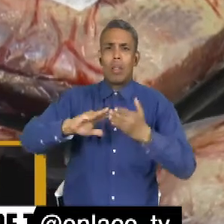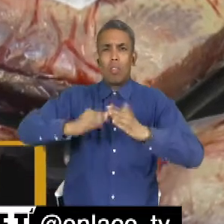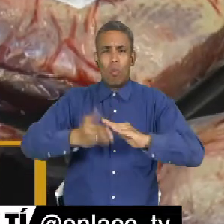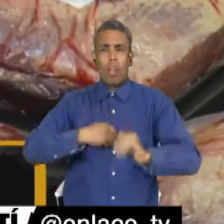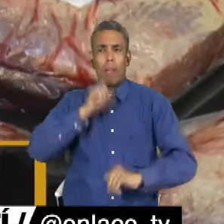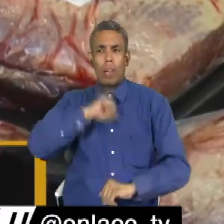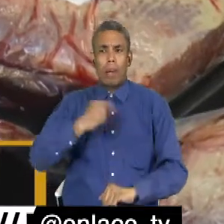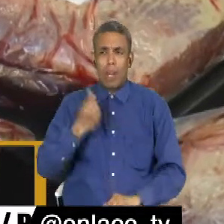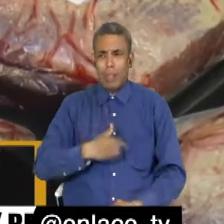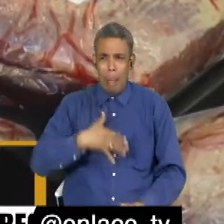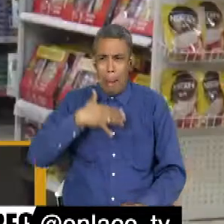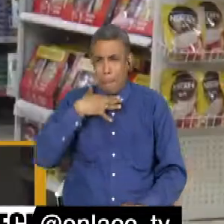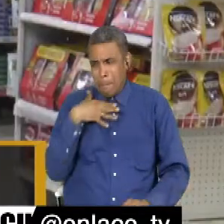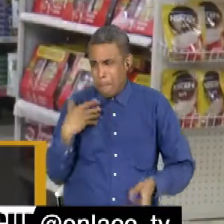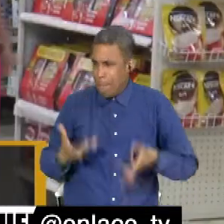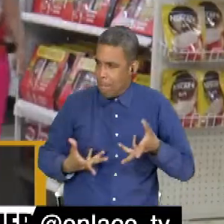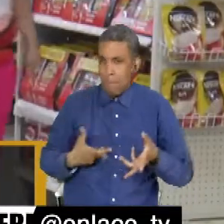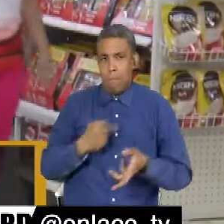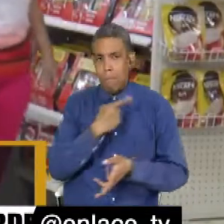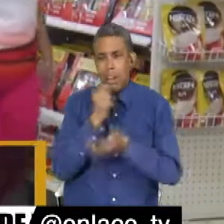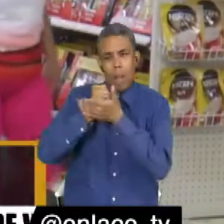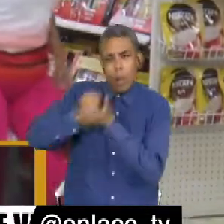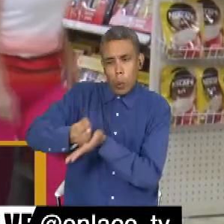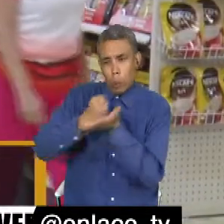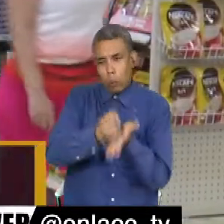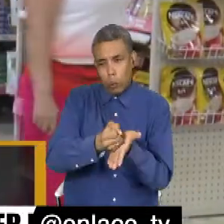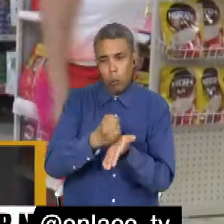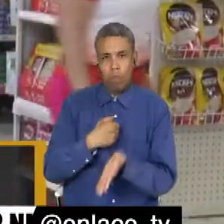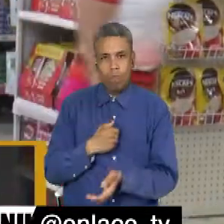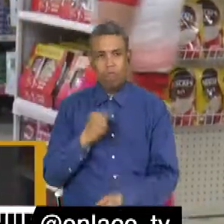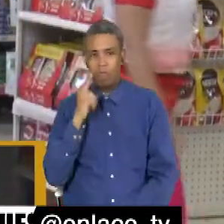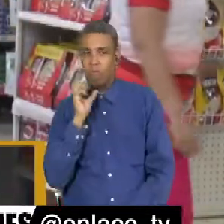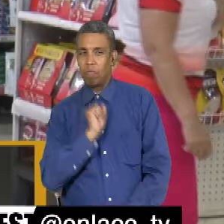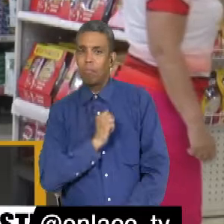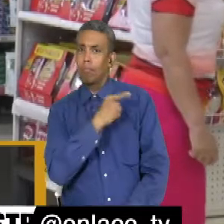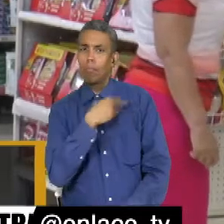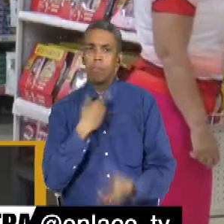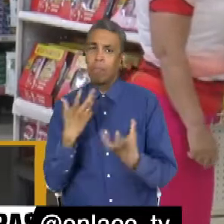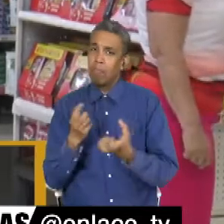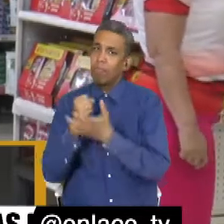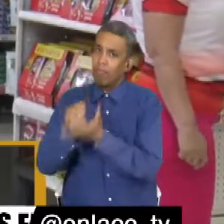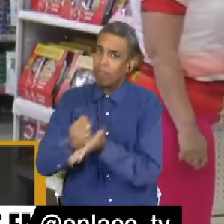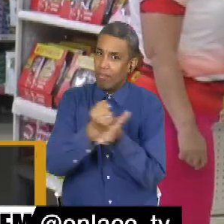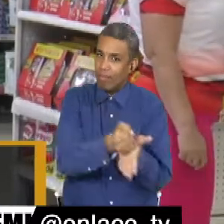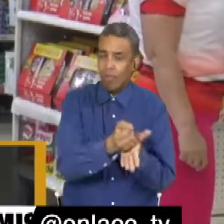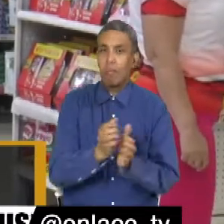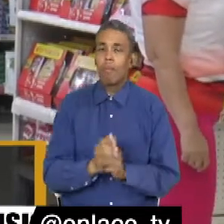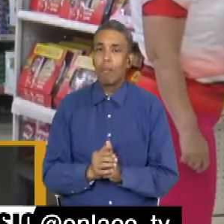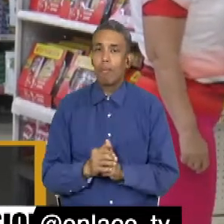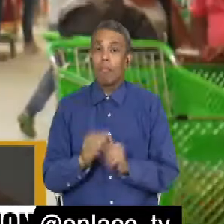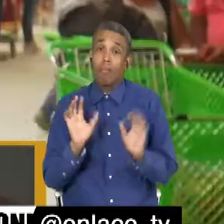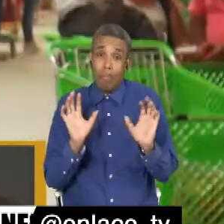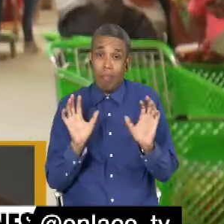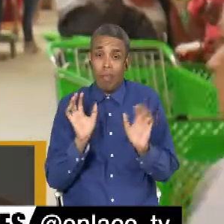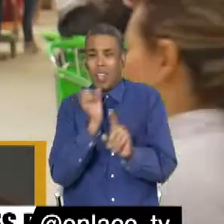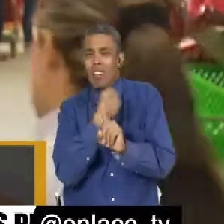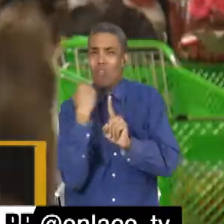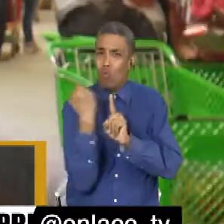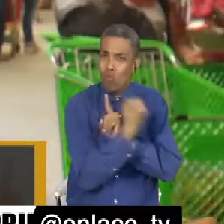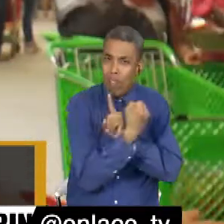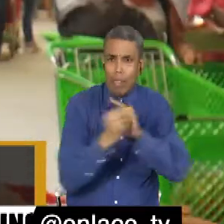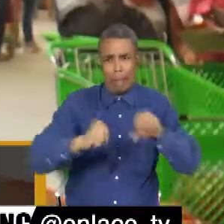por la falta de trabajo, por la falta de efectivo. Y obviamente también porque tenemos un compromiso social que debemos